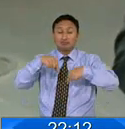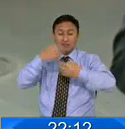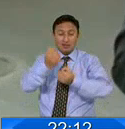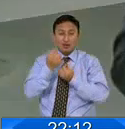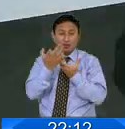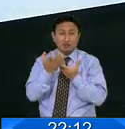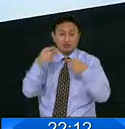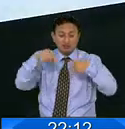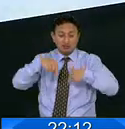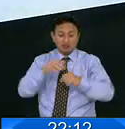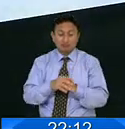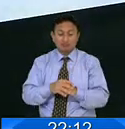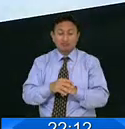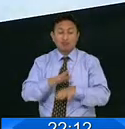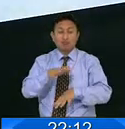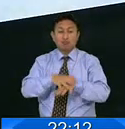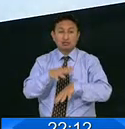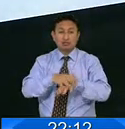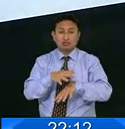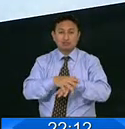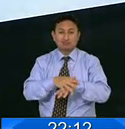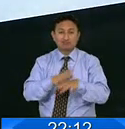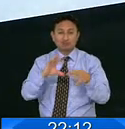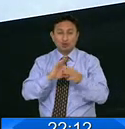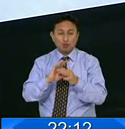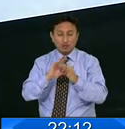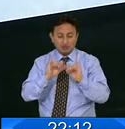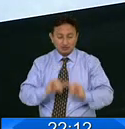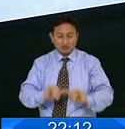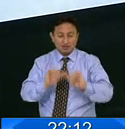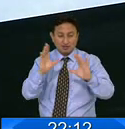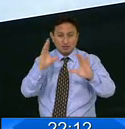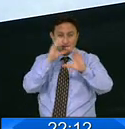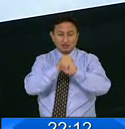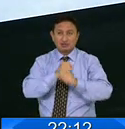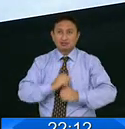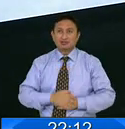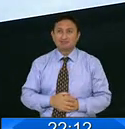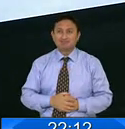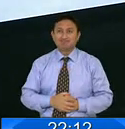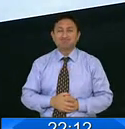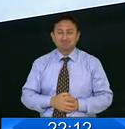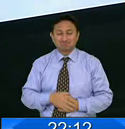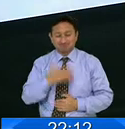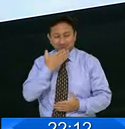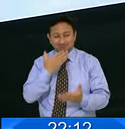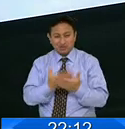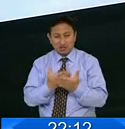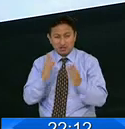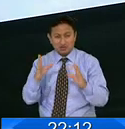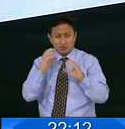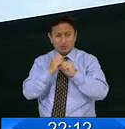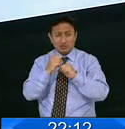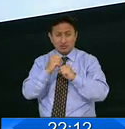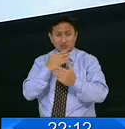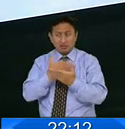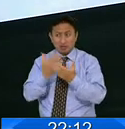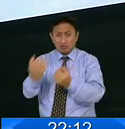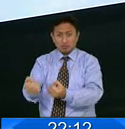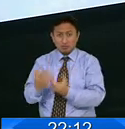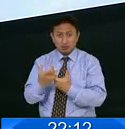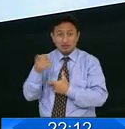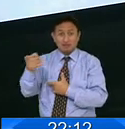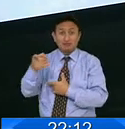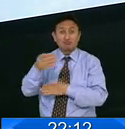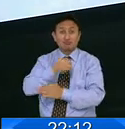se genera desde aquí, desde la ciudad de Machala. Regresamos a estudios. Buenas noches. Buenas noches, Richard. Gracias por traernos la información desde